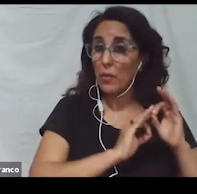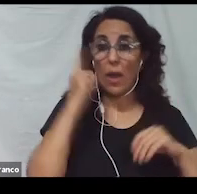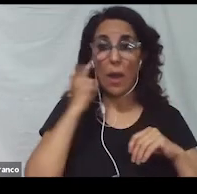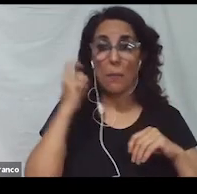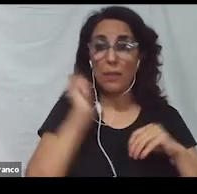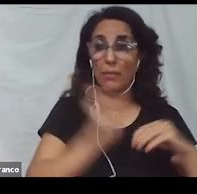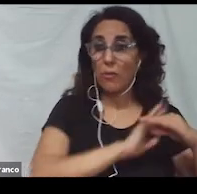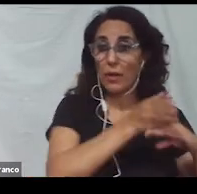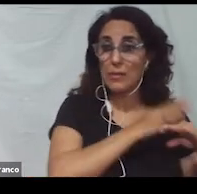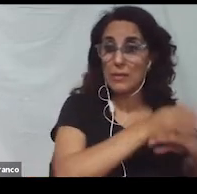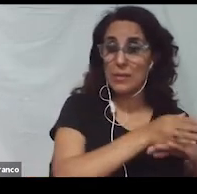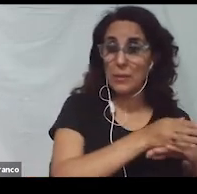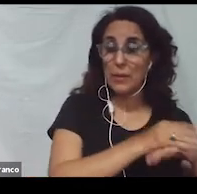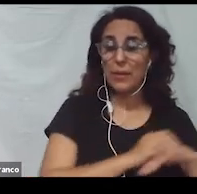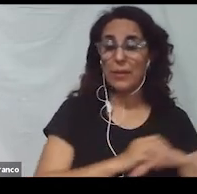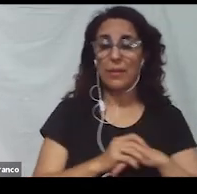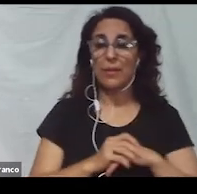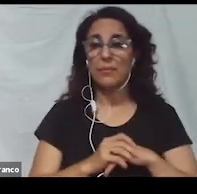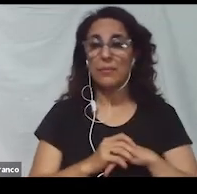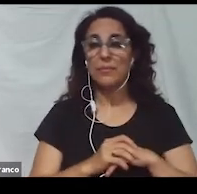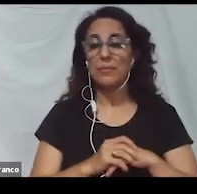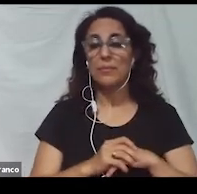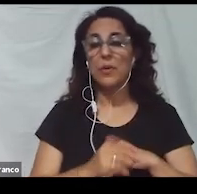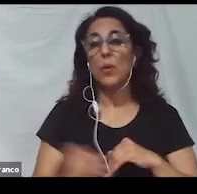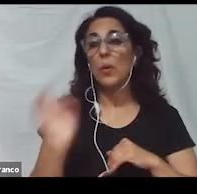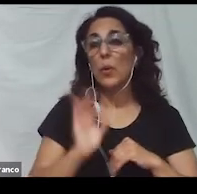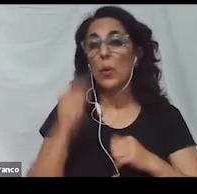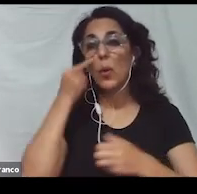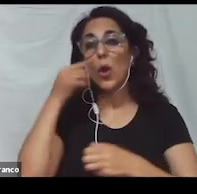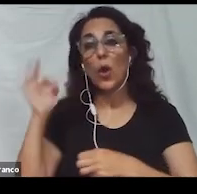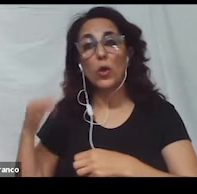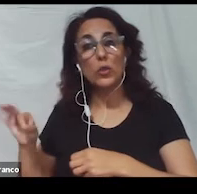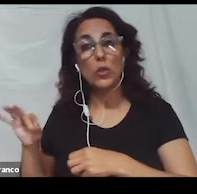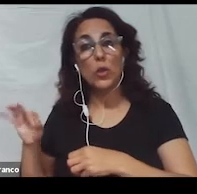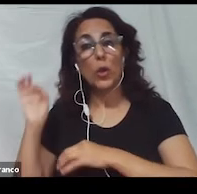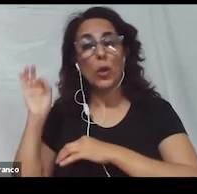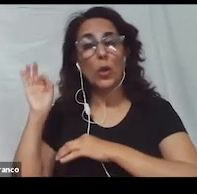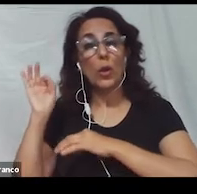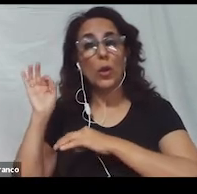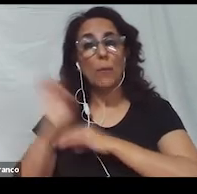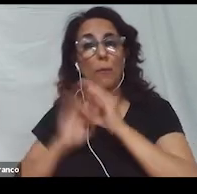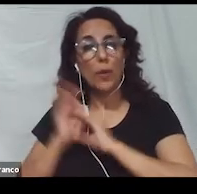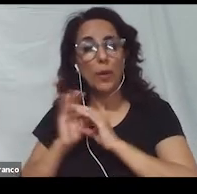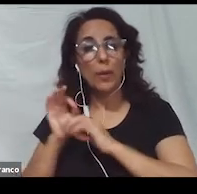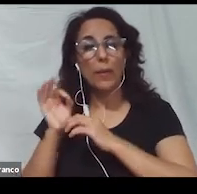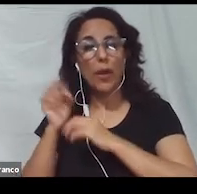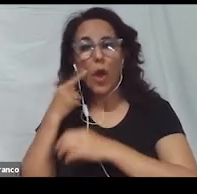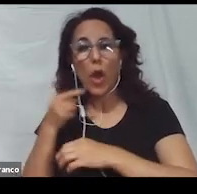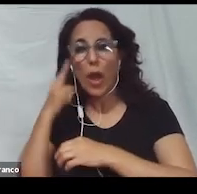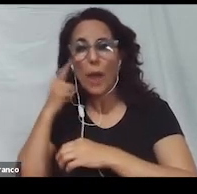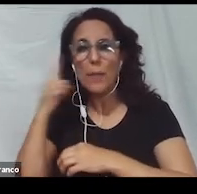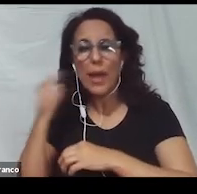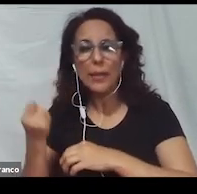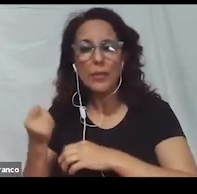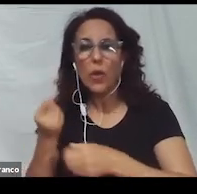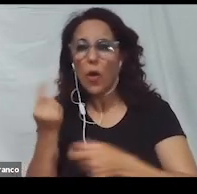aprendió accesibilidad o el tester de accesibilidad que aprendió programación. Es decir, es un cruce